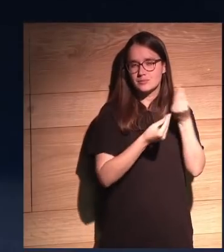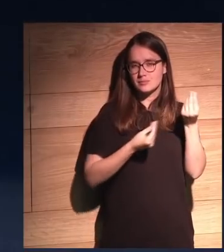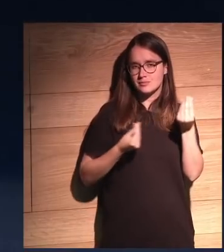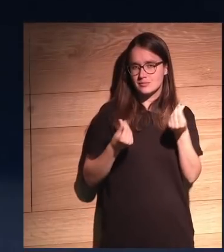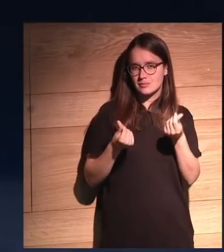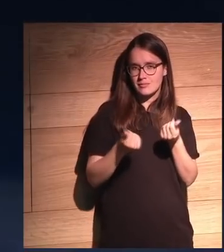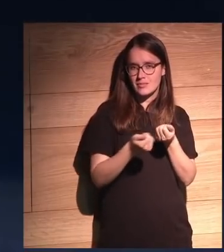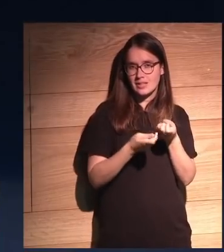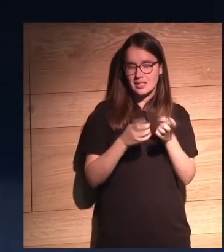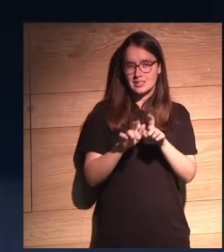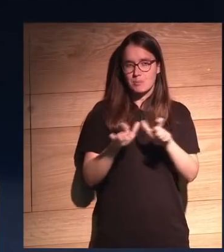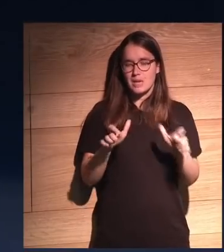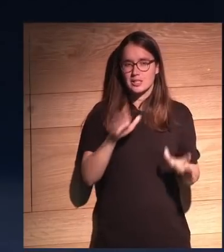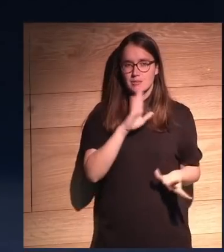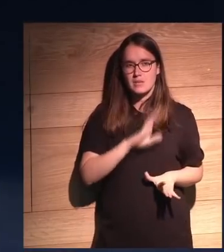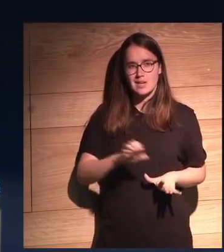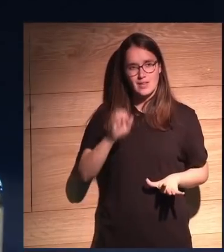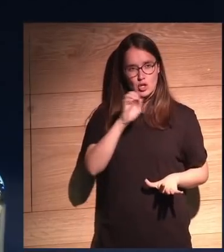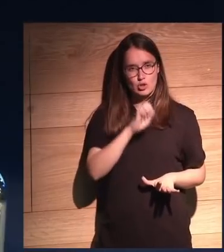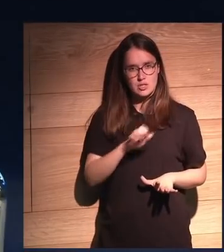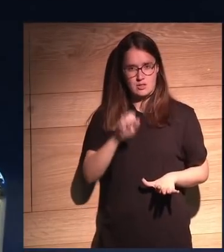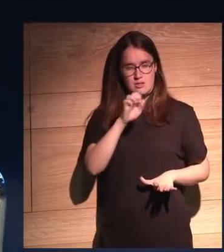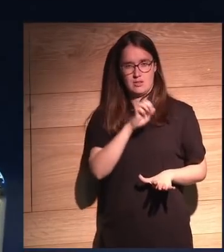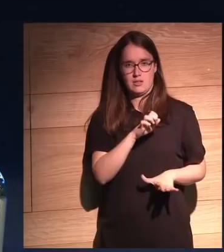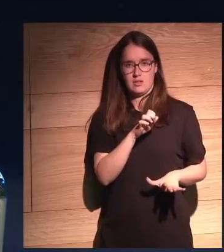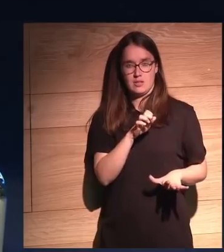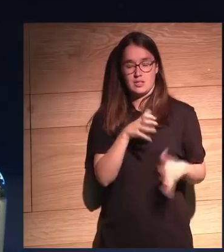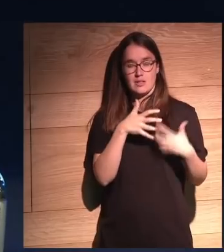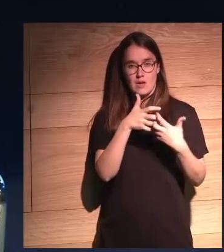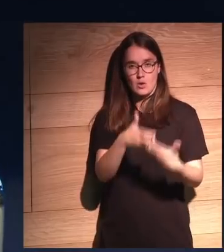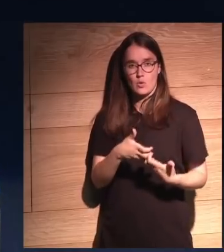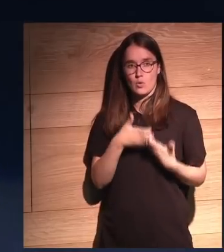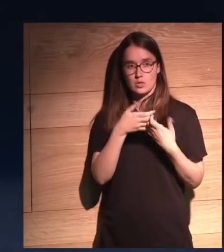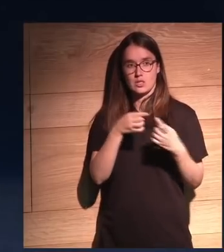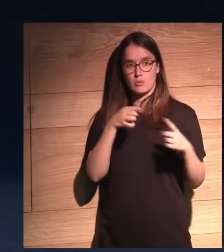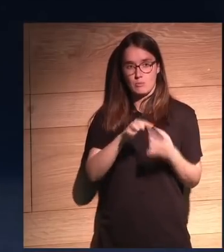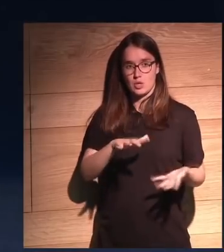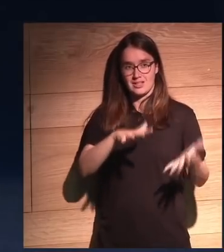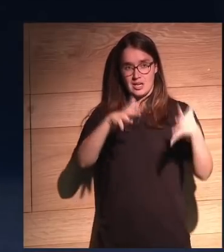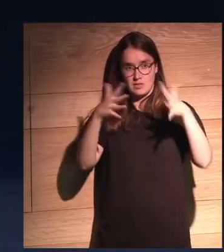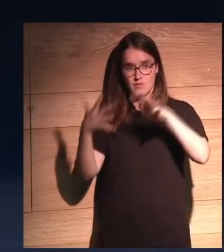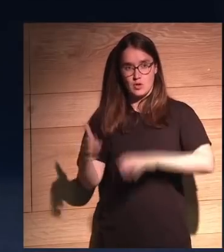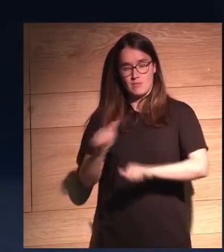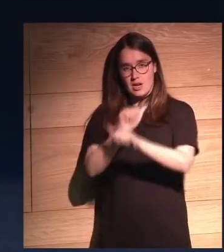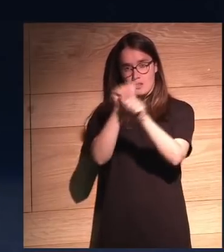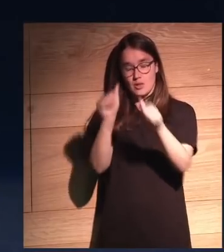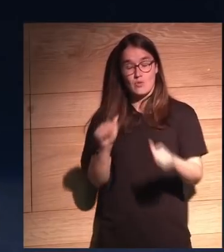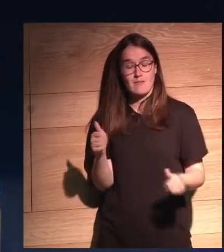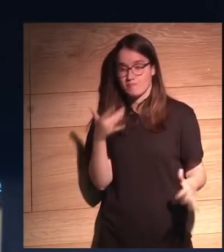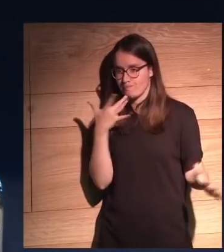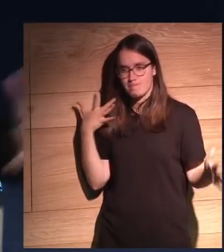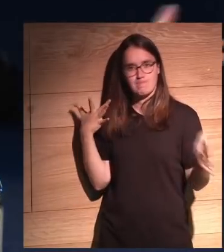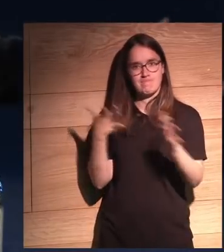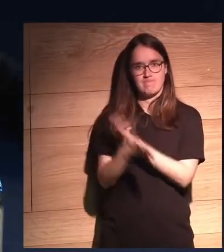de esta gente extraordinaria que estaba luchando por transformar de una manera